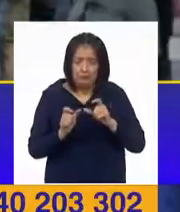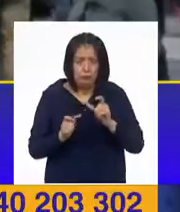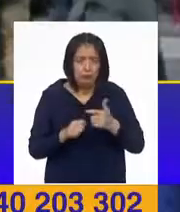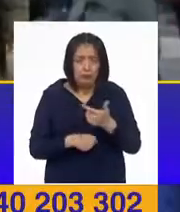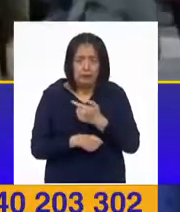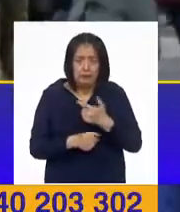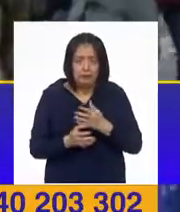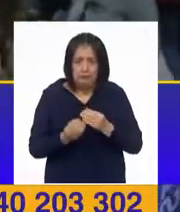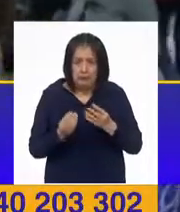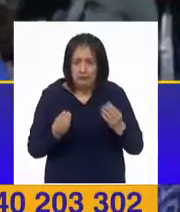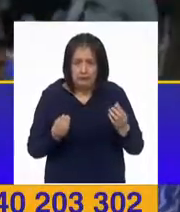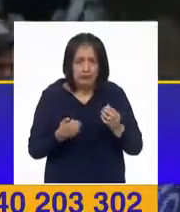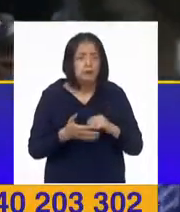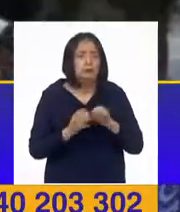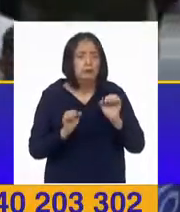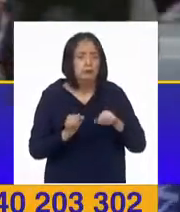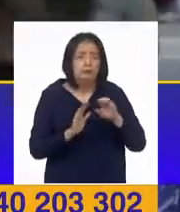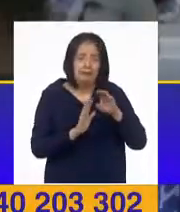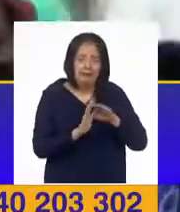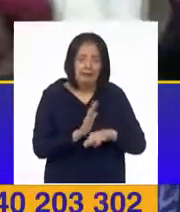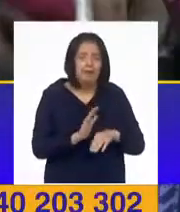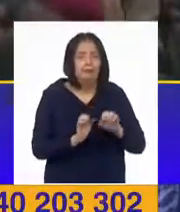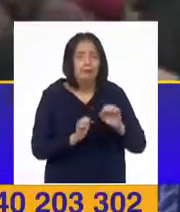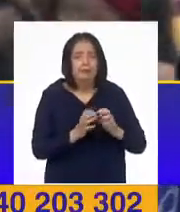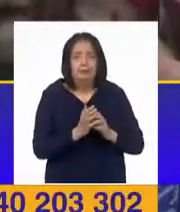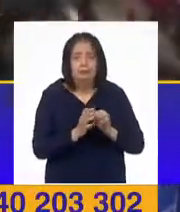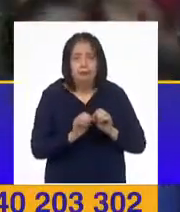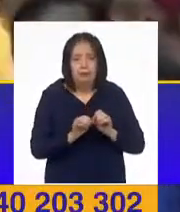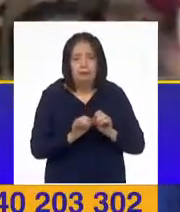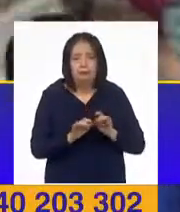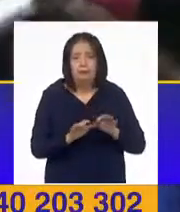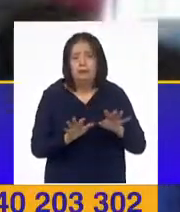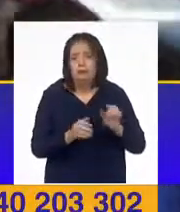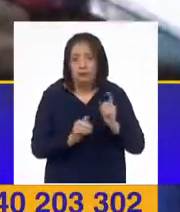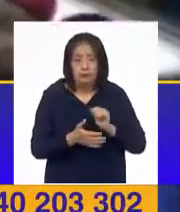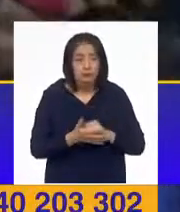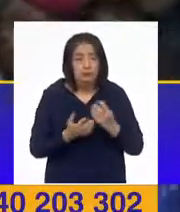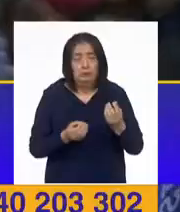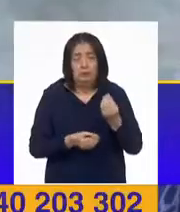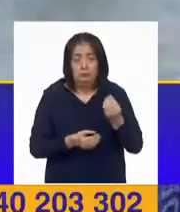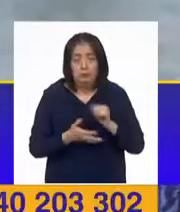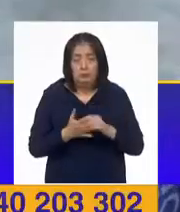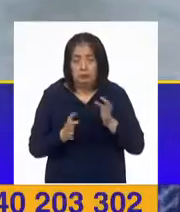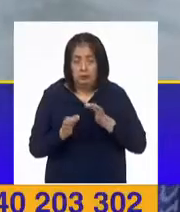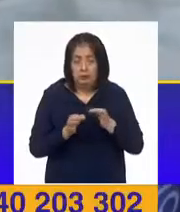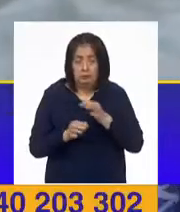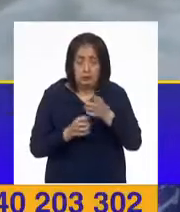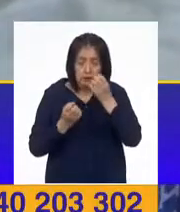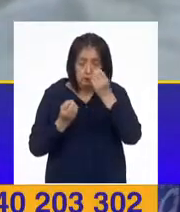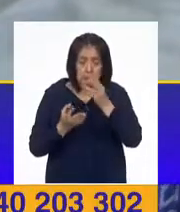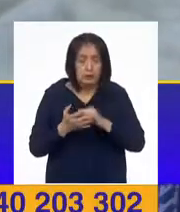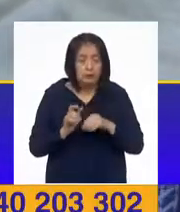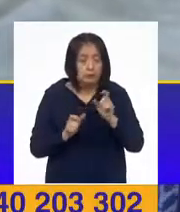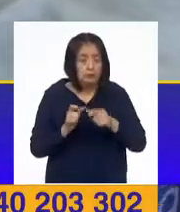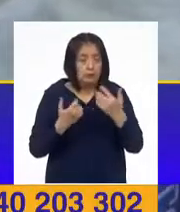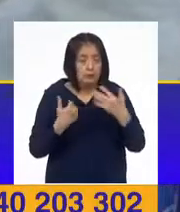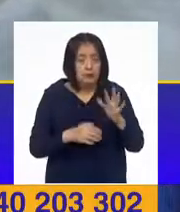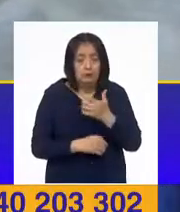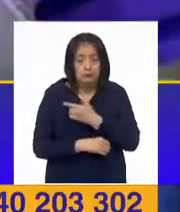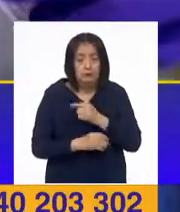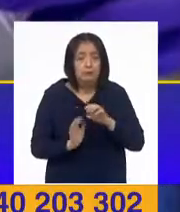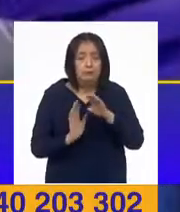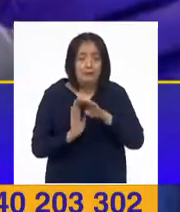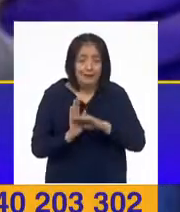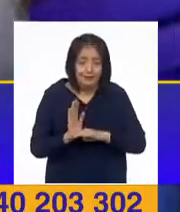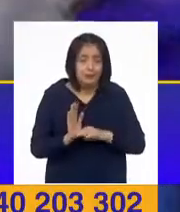vacunadas, vas reduciendo la posibilidad del virus de transmitirse. Porque obviamente, como explica el informe, las personas vacunadas